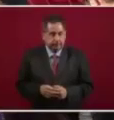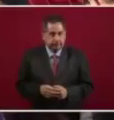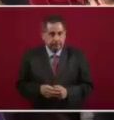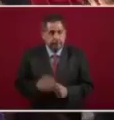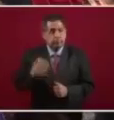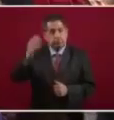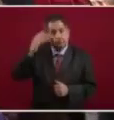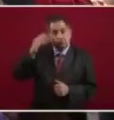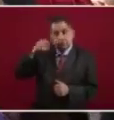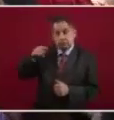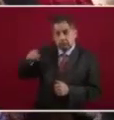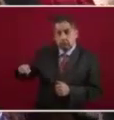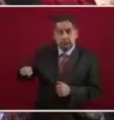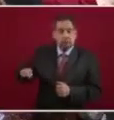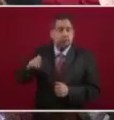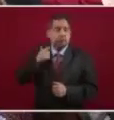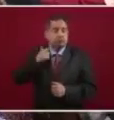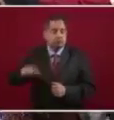quiso